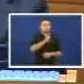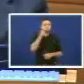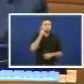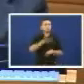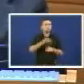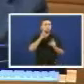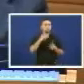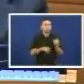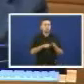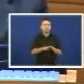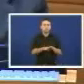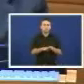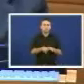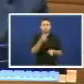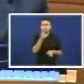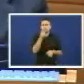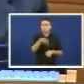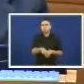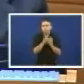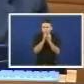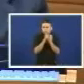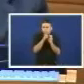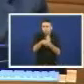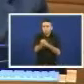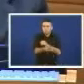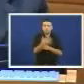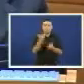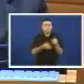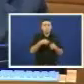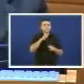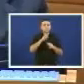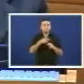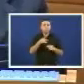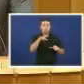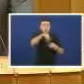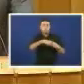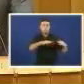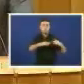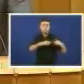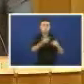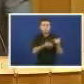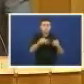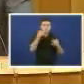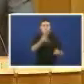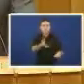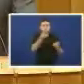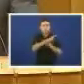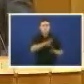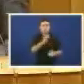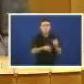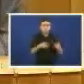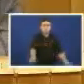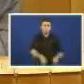vestuario e logo sempre se esquece dos resultados que os equipos logran no terreo de xogo. O que realmente vale son